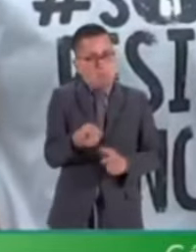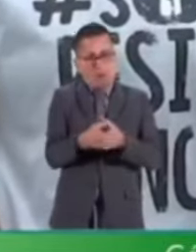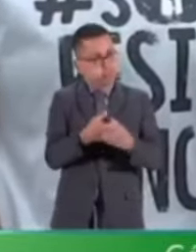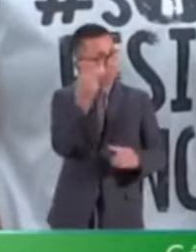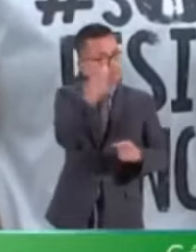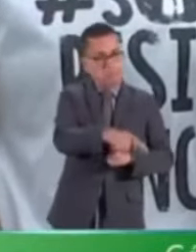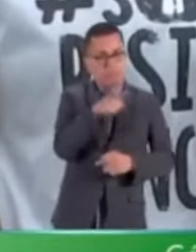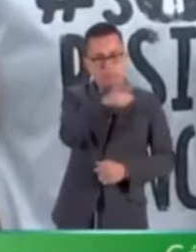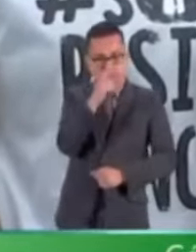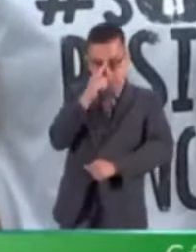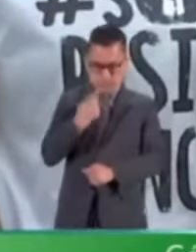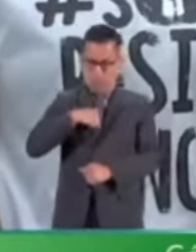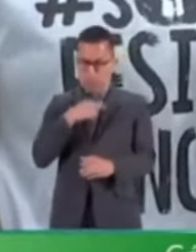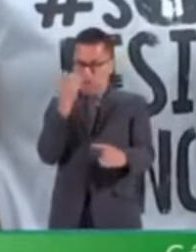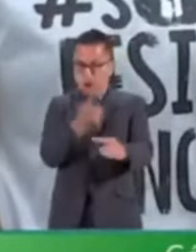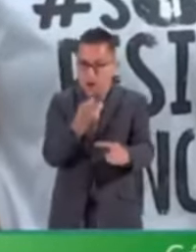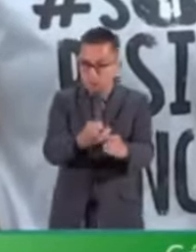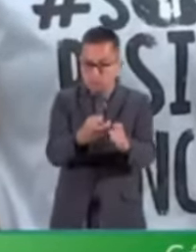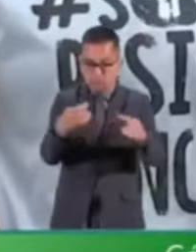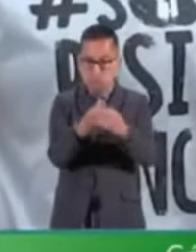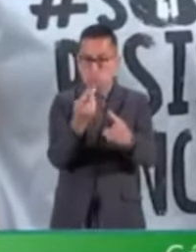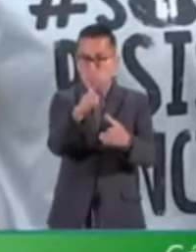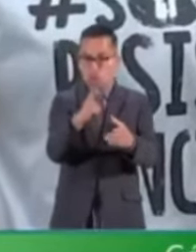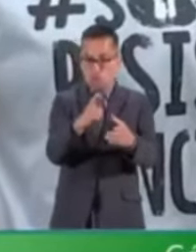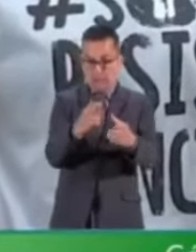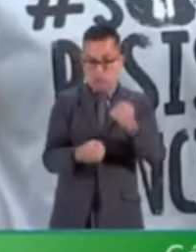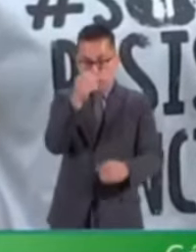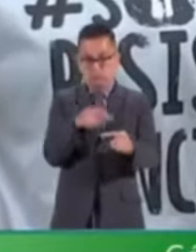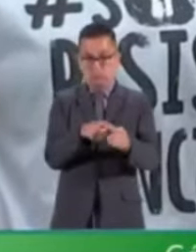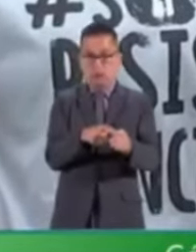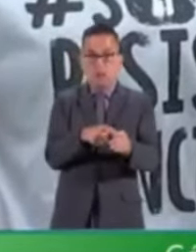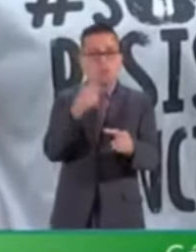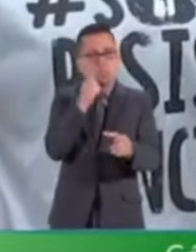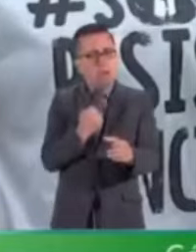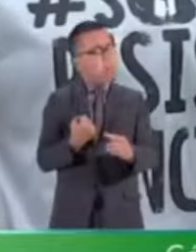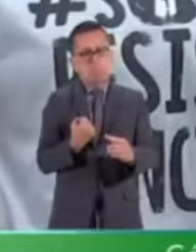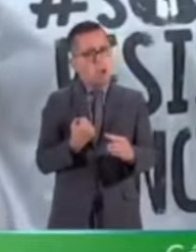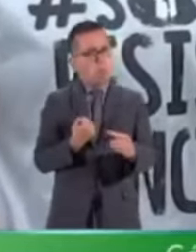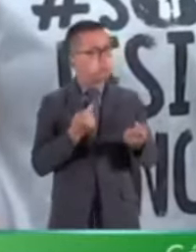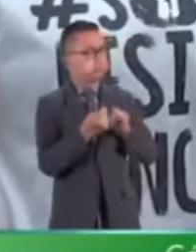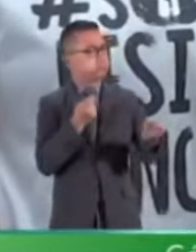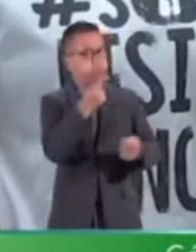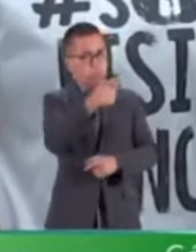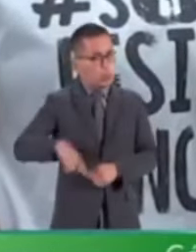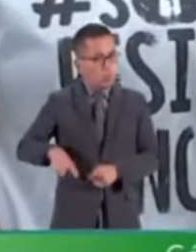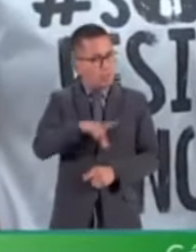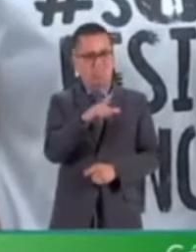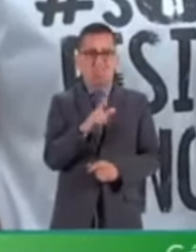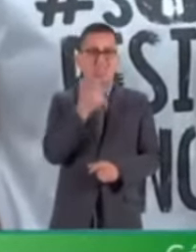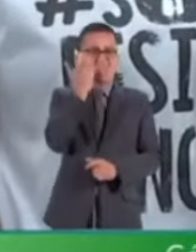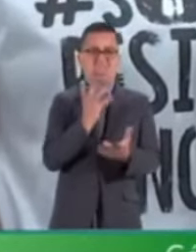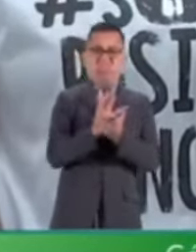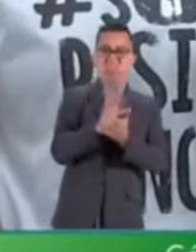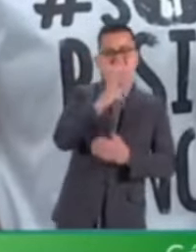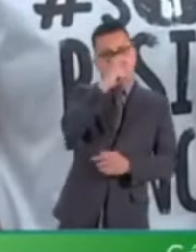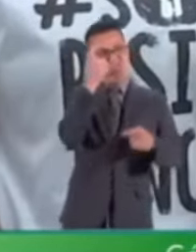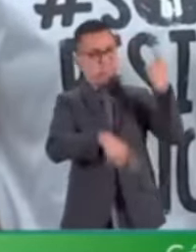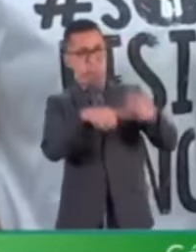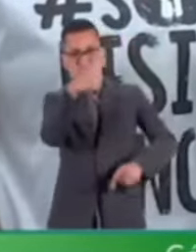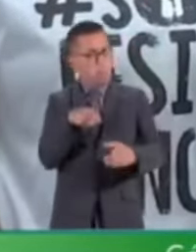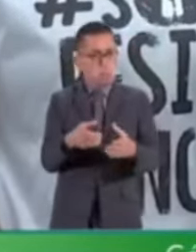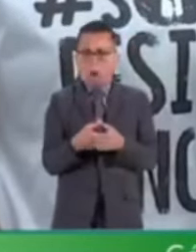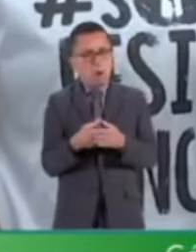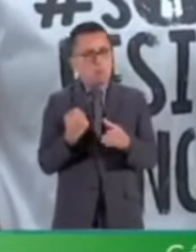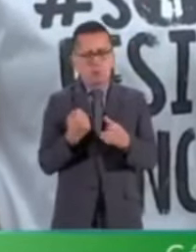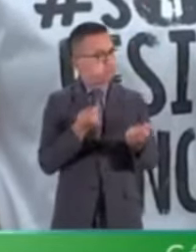espalda al Poder Judicial, que ha plantado cara firme contra los excesos de este gobierno autoritario. Por eso les digo